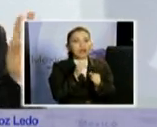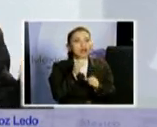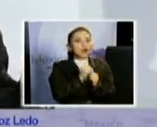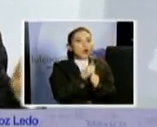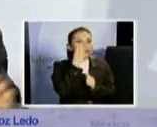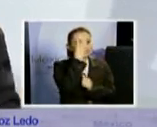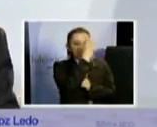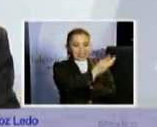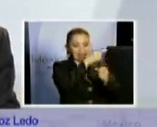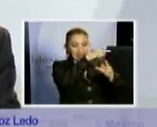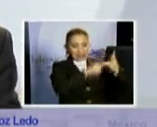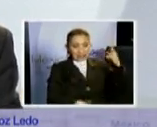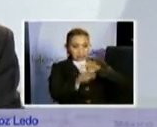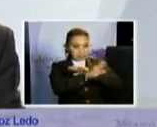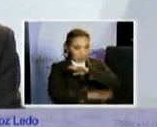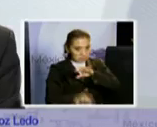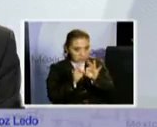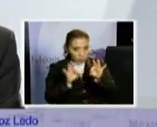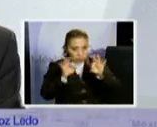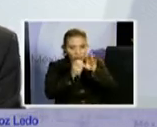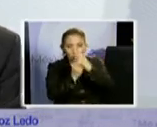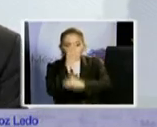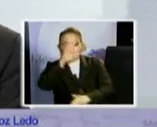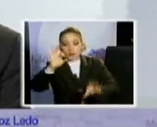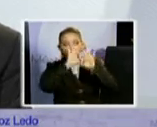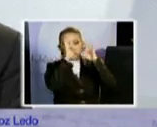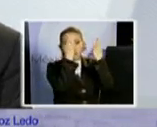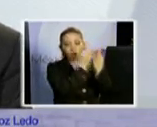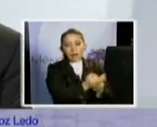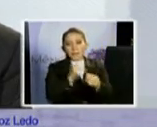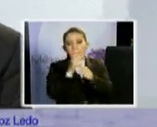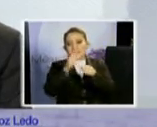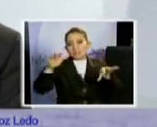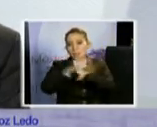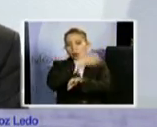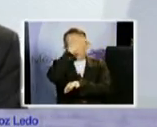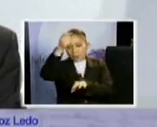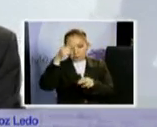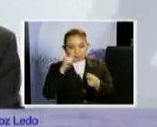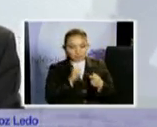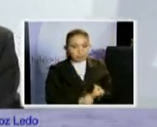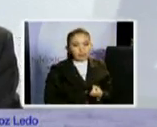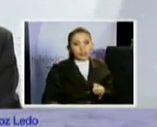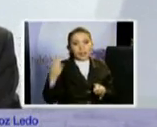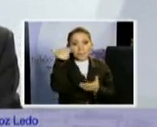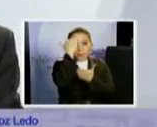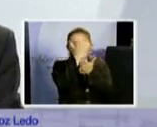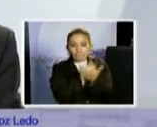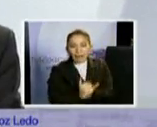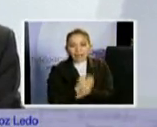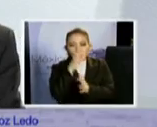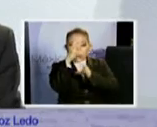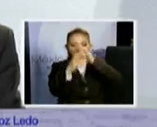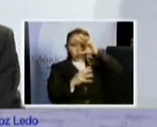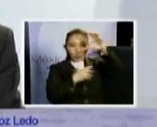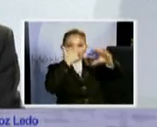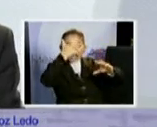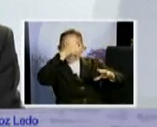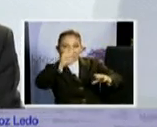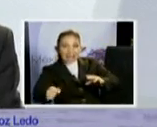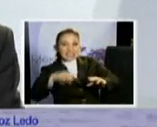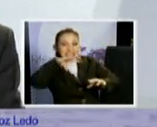con 3 aspectos clave de un nuevo régimen multilateral de cambio climático. Primero, la reducción en las emisiones de gases de